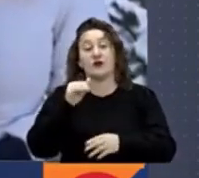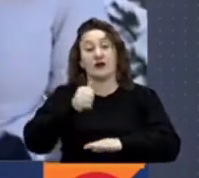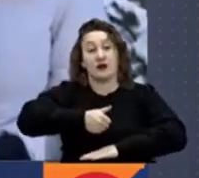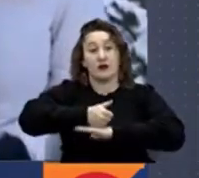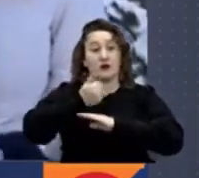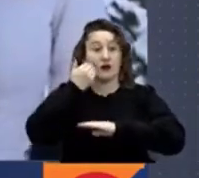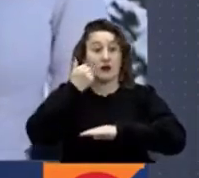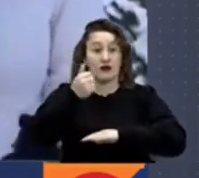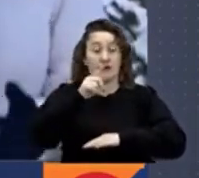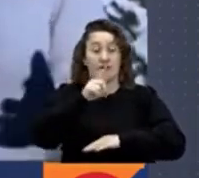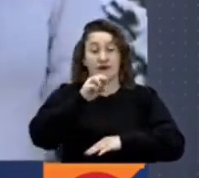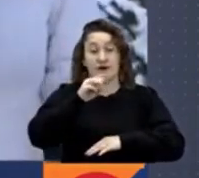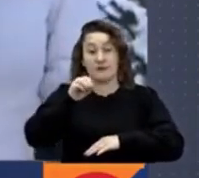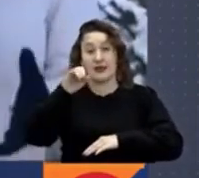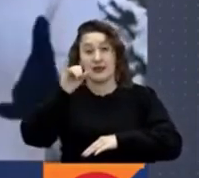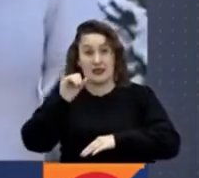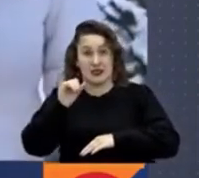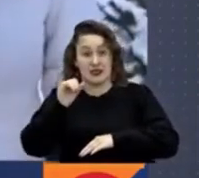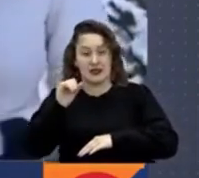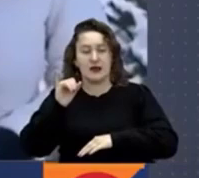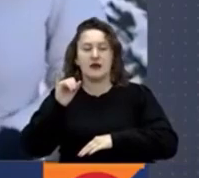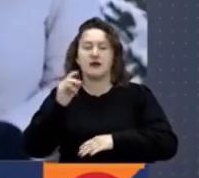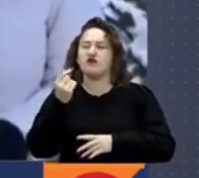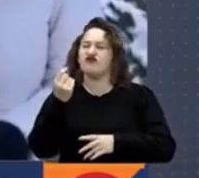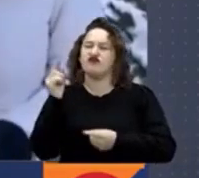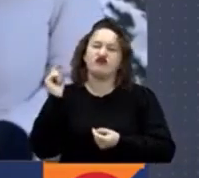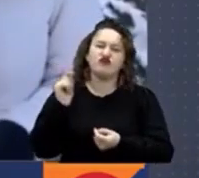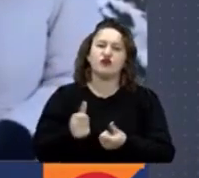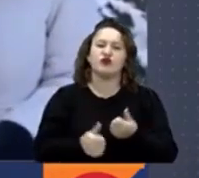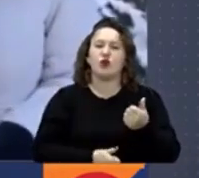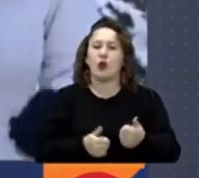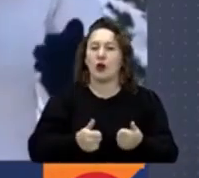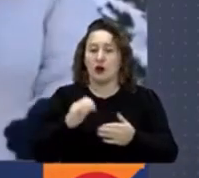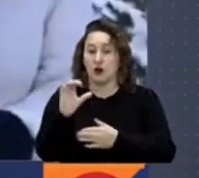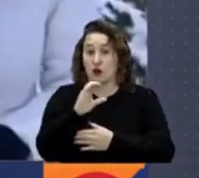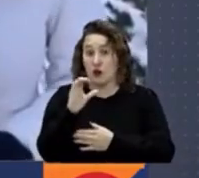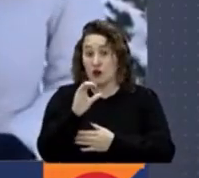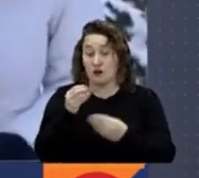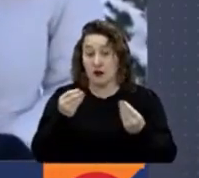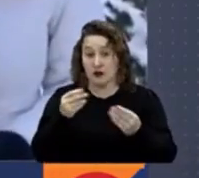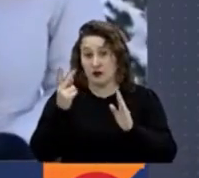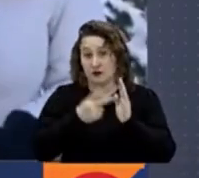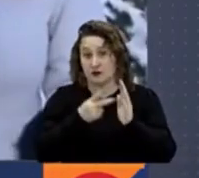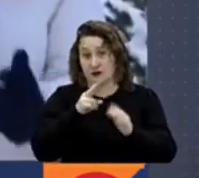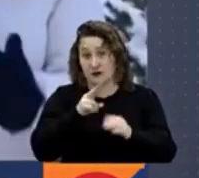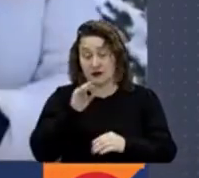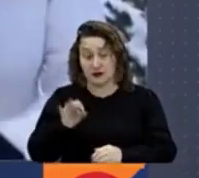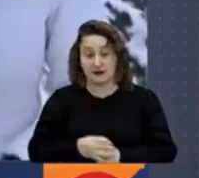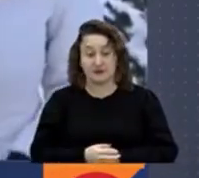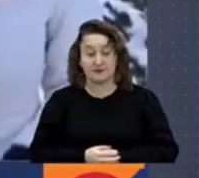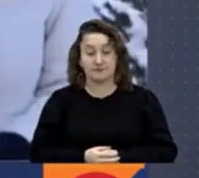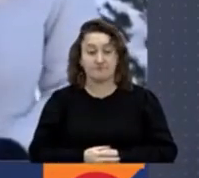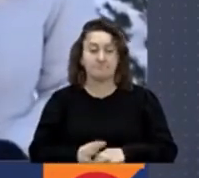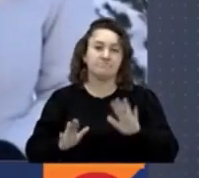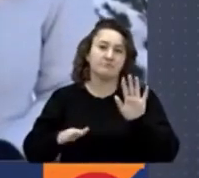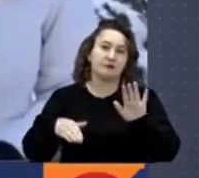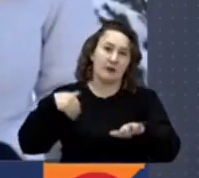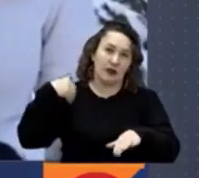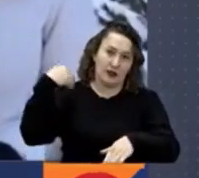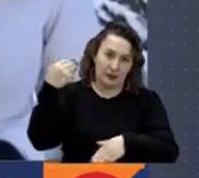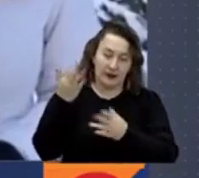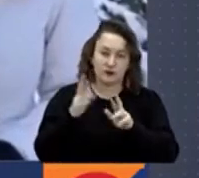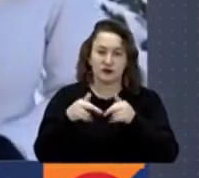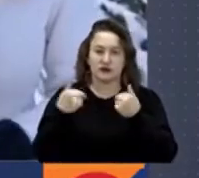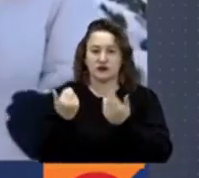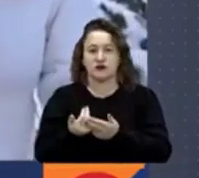Internacional y hablaron sobre las posibles inversiones que se podrían hacer en Colombia para el 2023. Luego sostuvo una reunión con